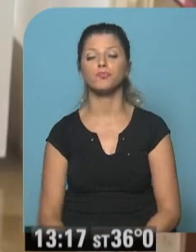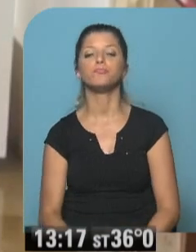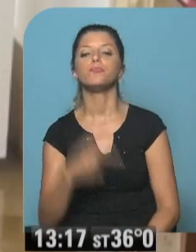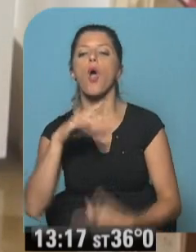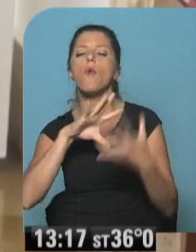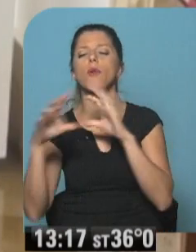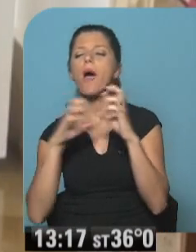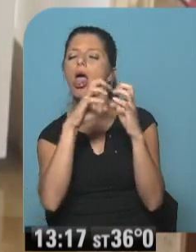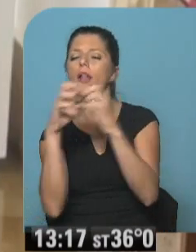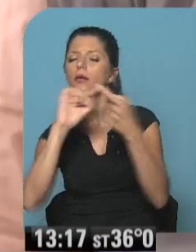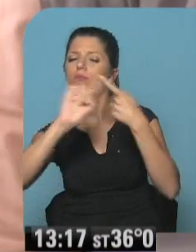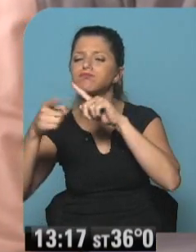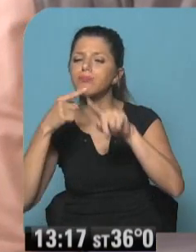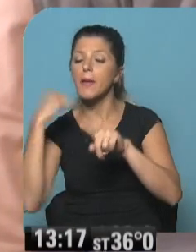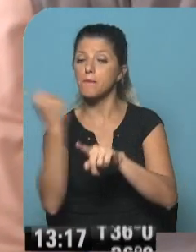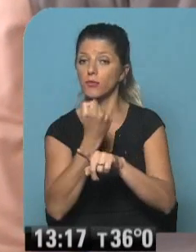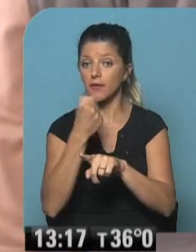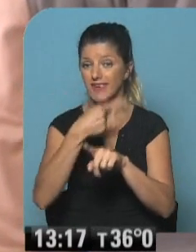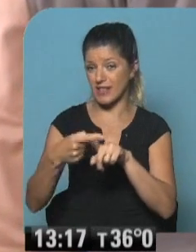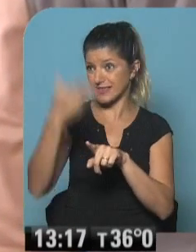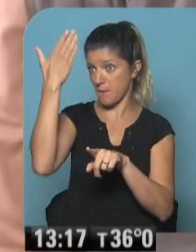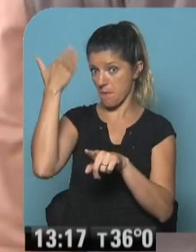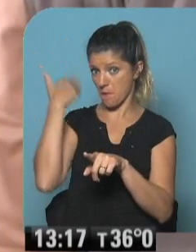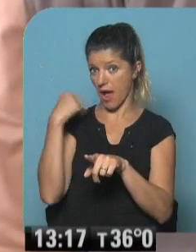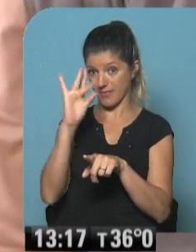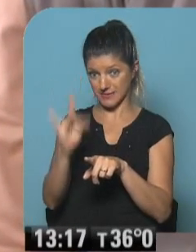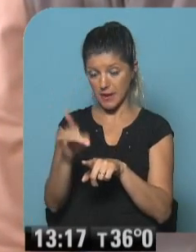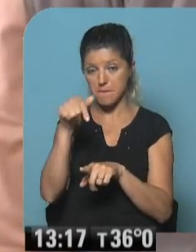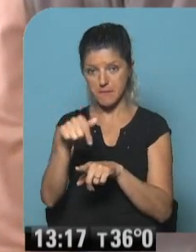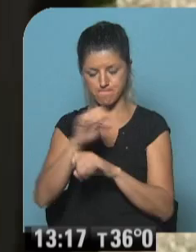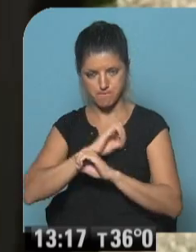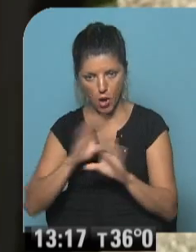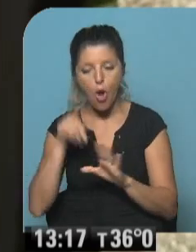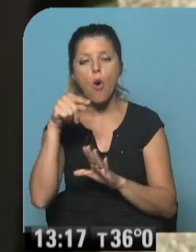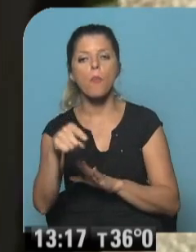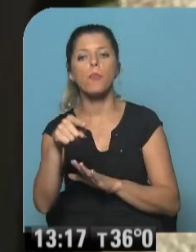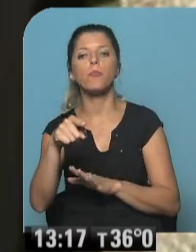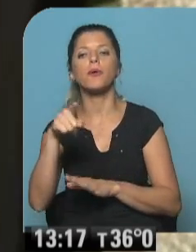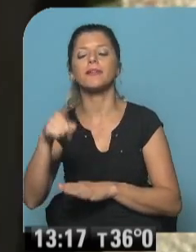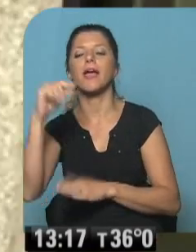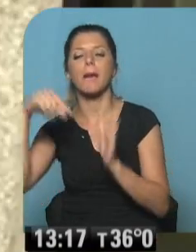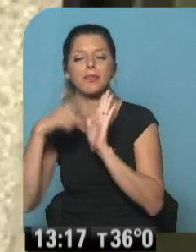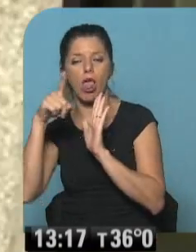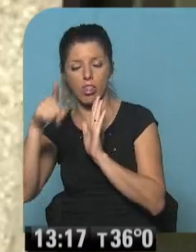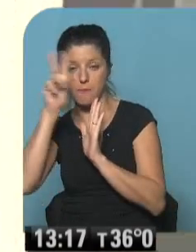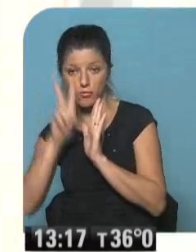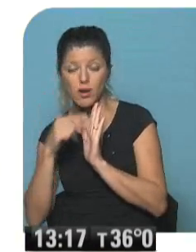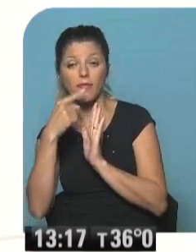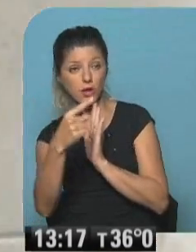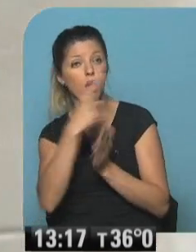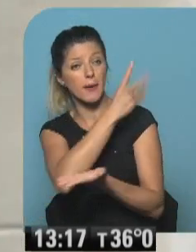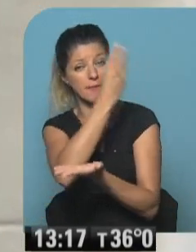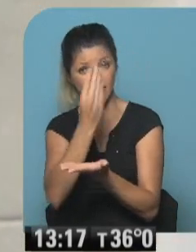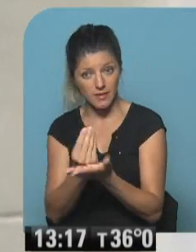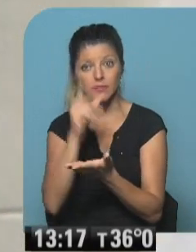crisis diplomática de importancia en la última semana de diciembre, cuando Caracas anunció la expulsión del representante de Ottawa,